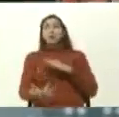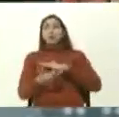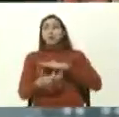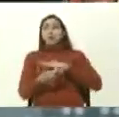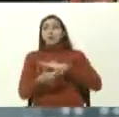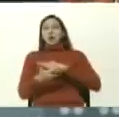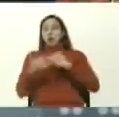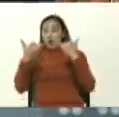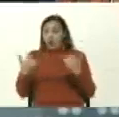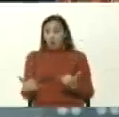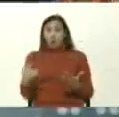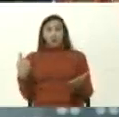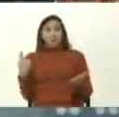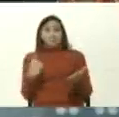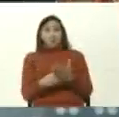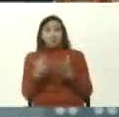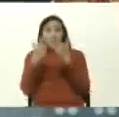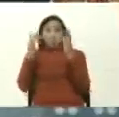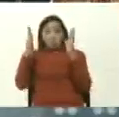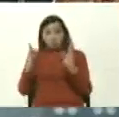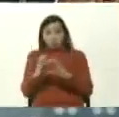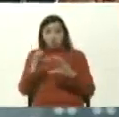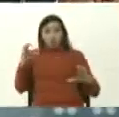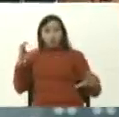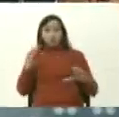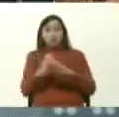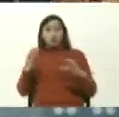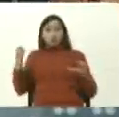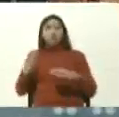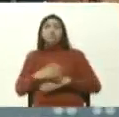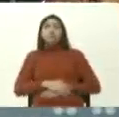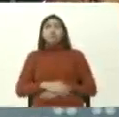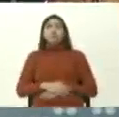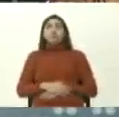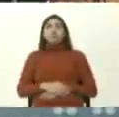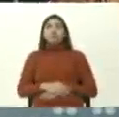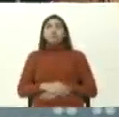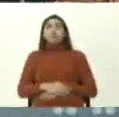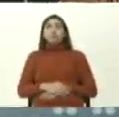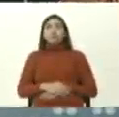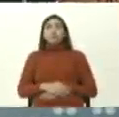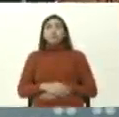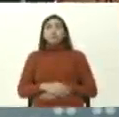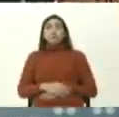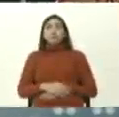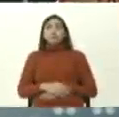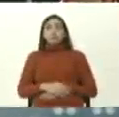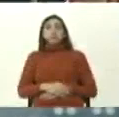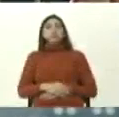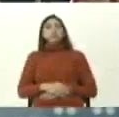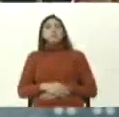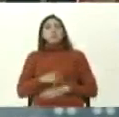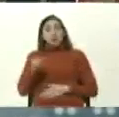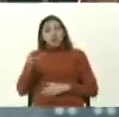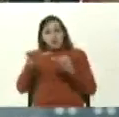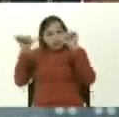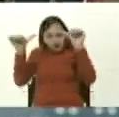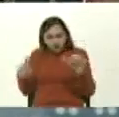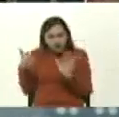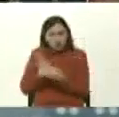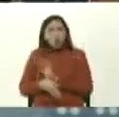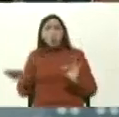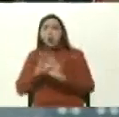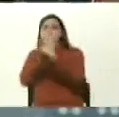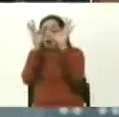del pasaje a través de mecanismos electrónicos. Bueno, el pasaje estudiantil además tiene un mecanismo